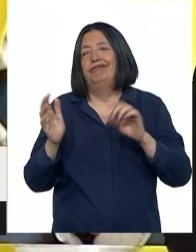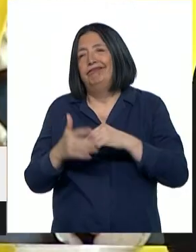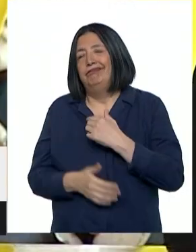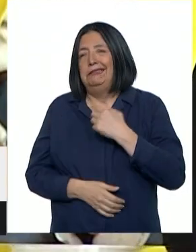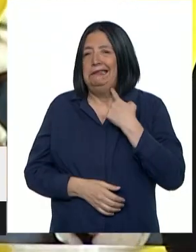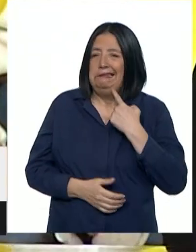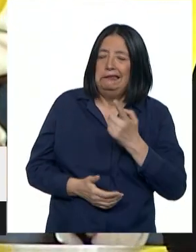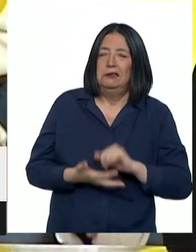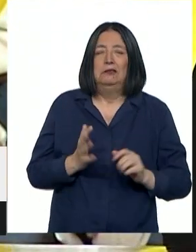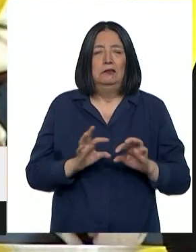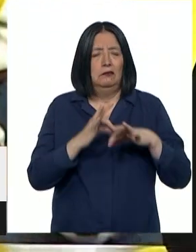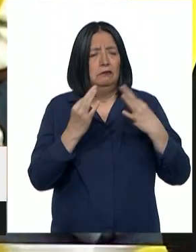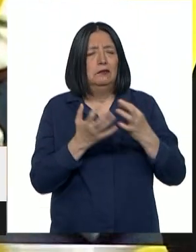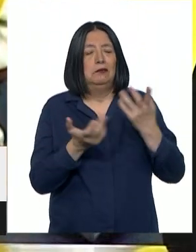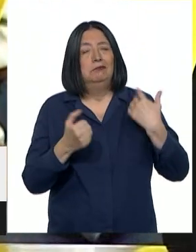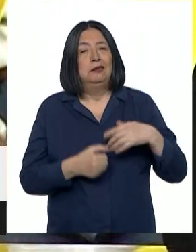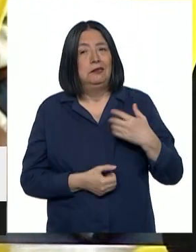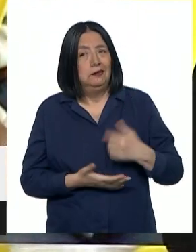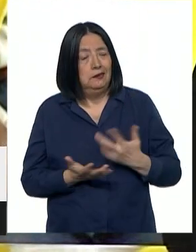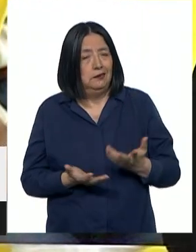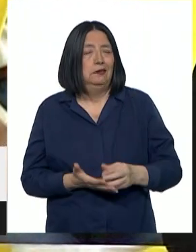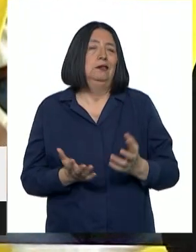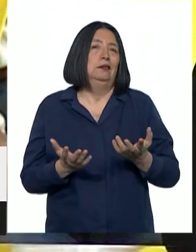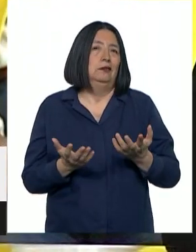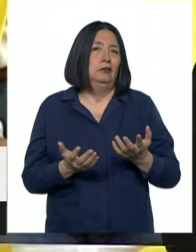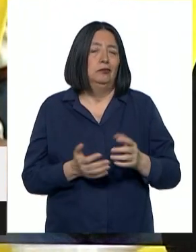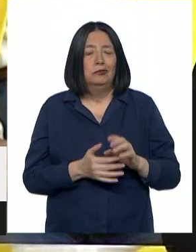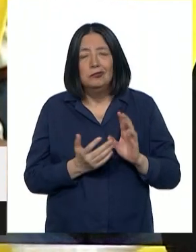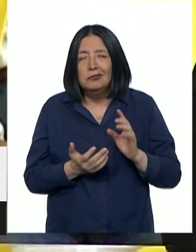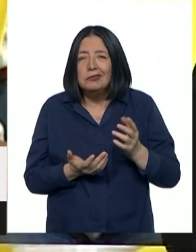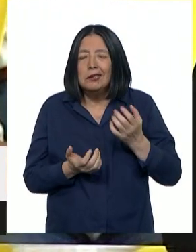¿Cuántas familias han perdido seres queridos